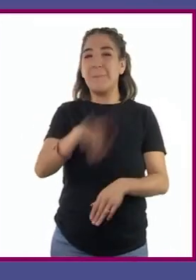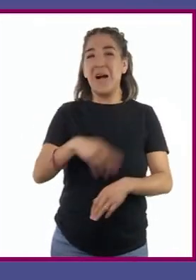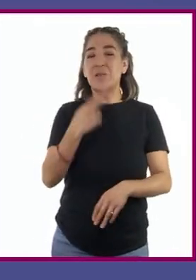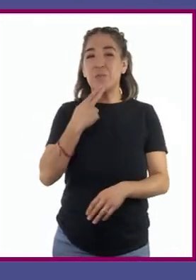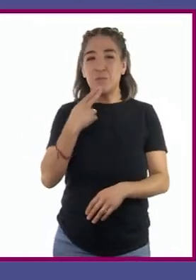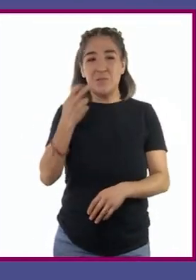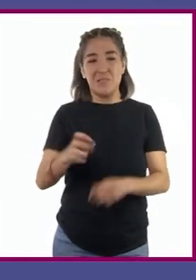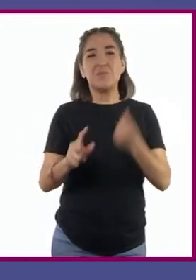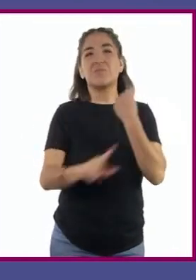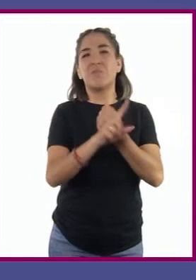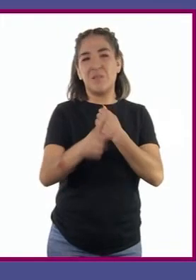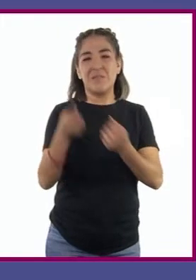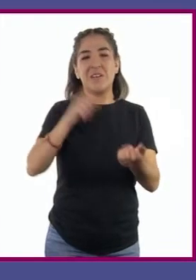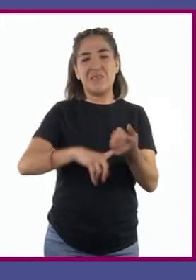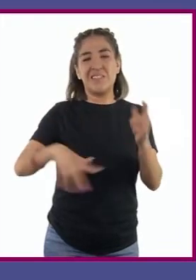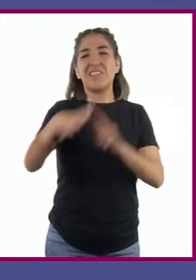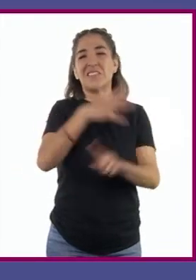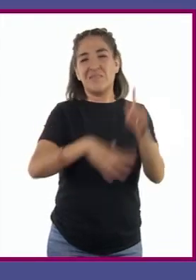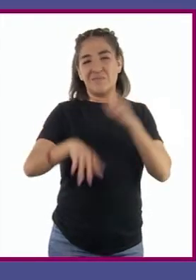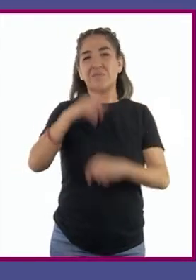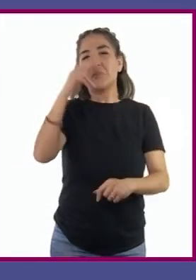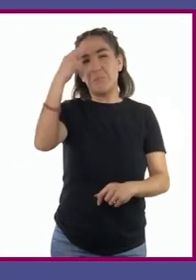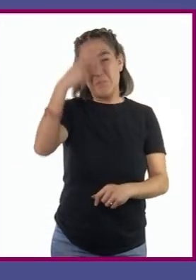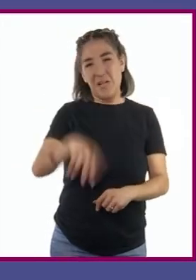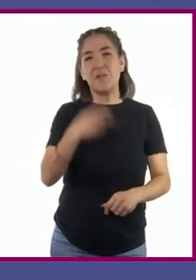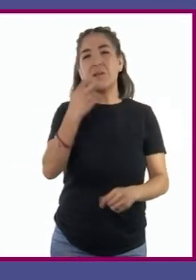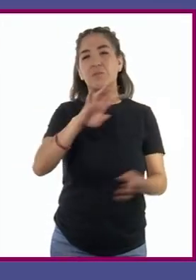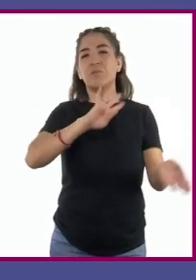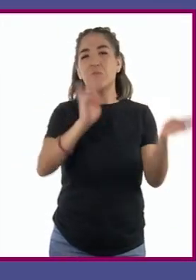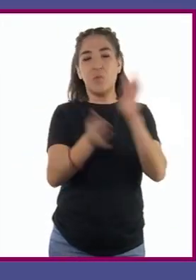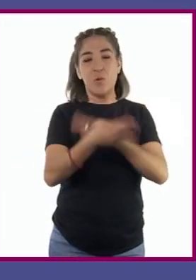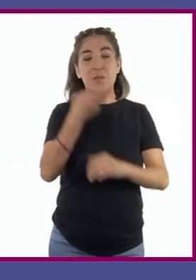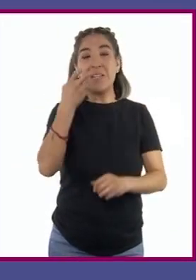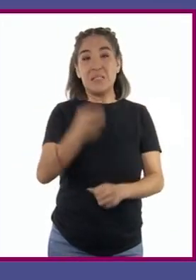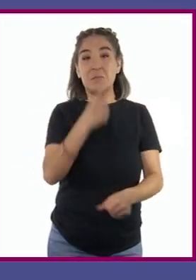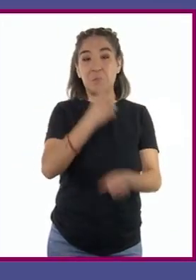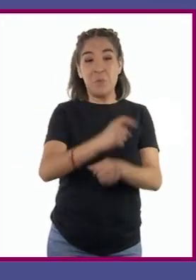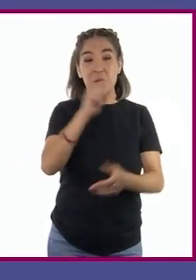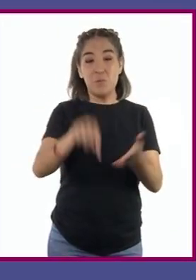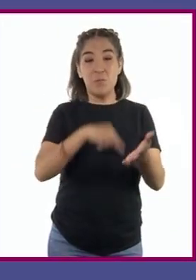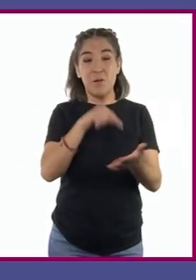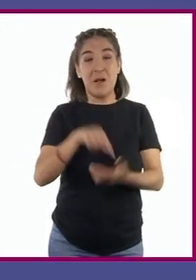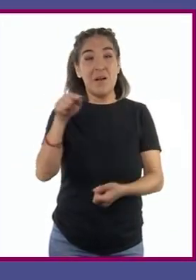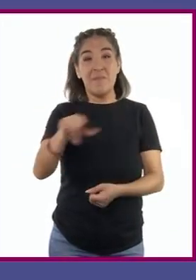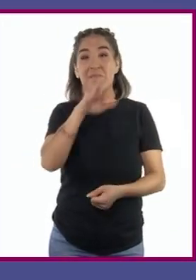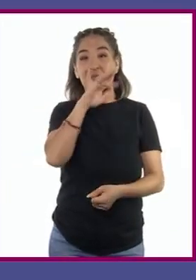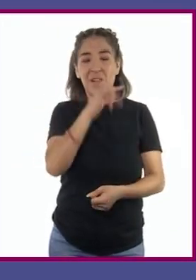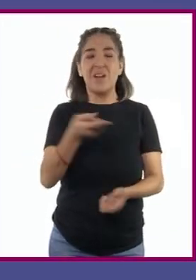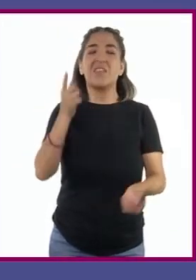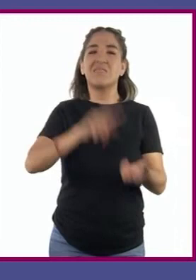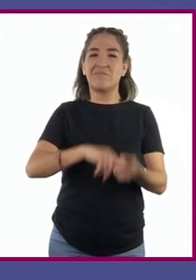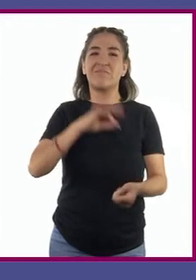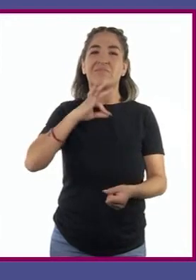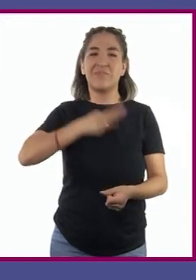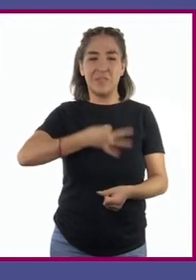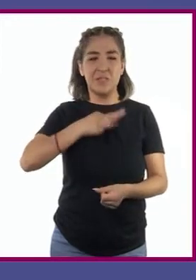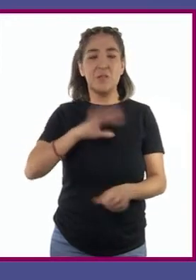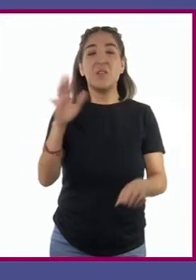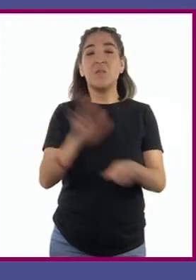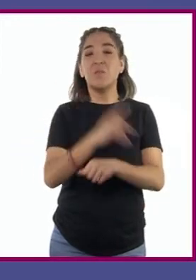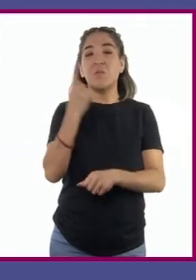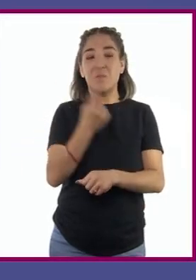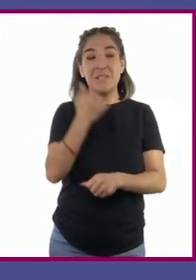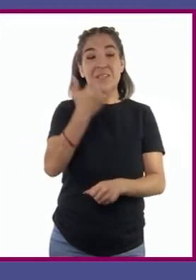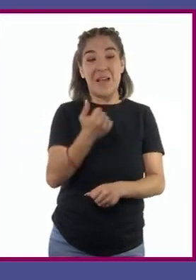un problema que afecta a México y al mundo. En primer lugar, la basura es un foco de infección, ya que